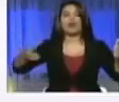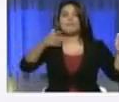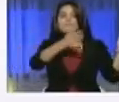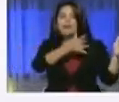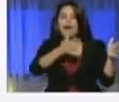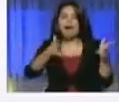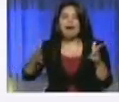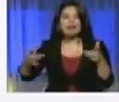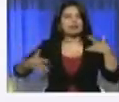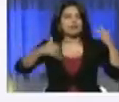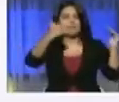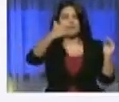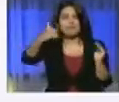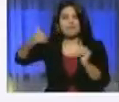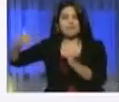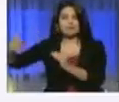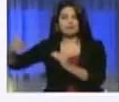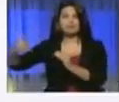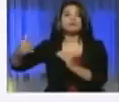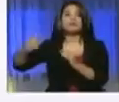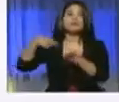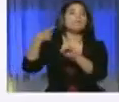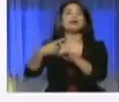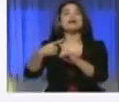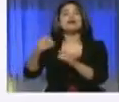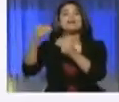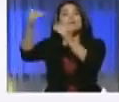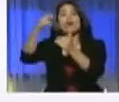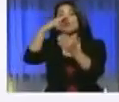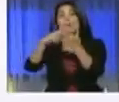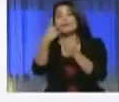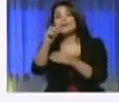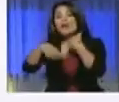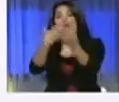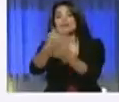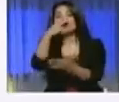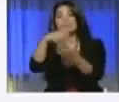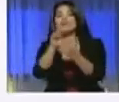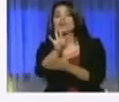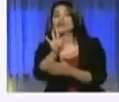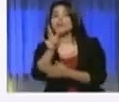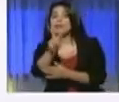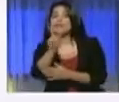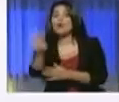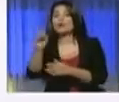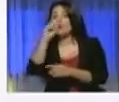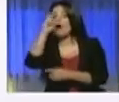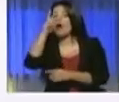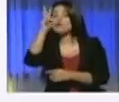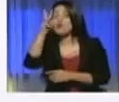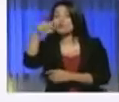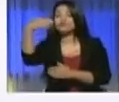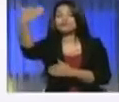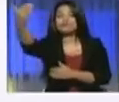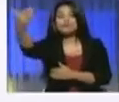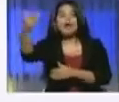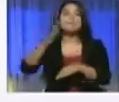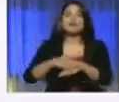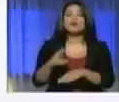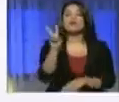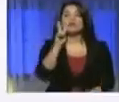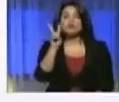más allá, del 2020 al 2024, porque Venezuela, con el apoyo de nuestros hermanos del ALBA, de